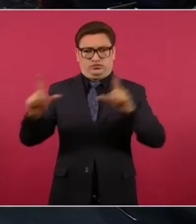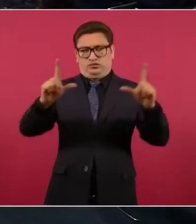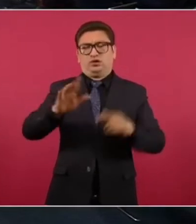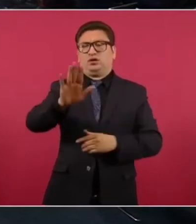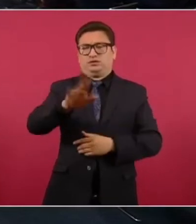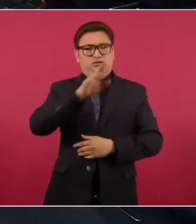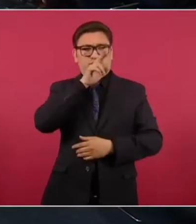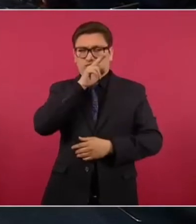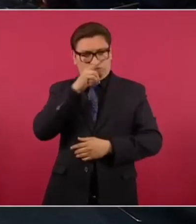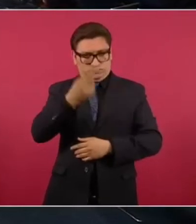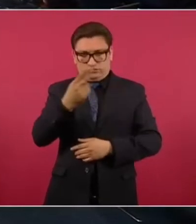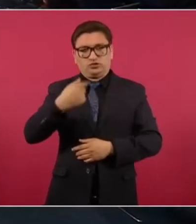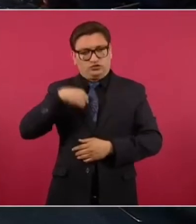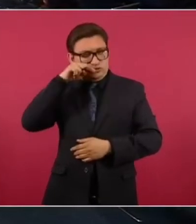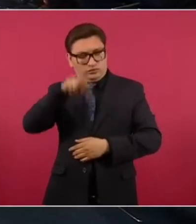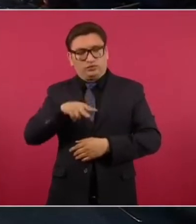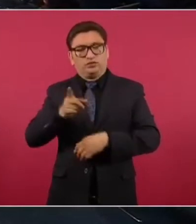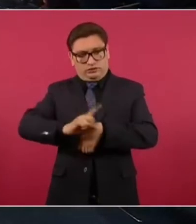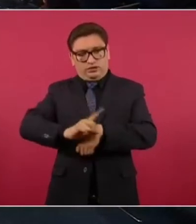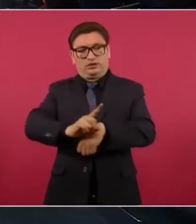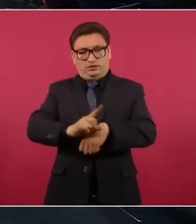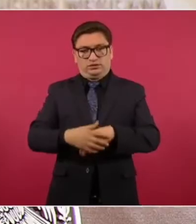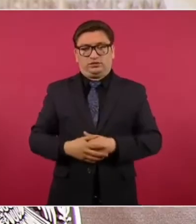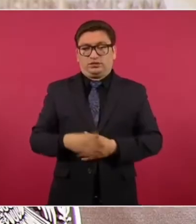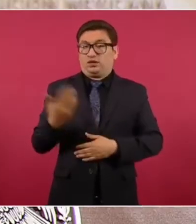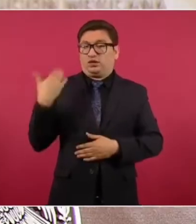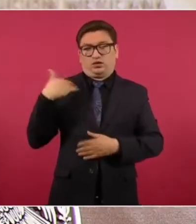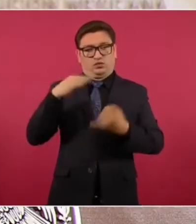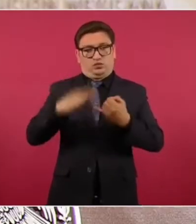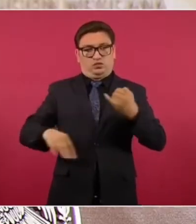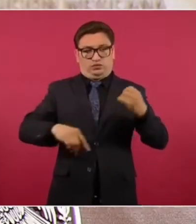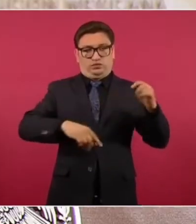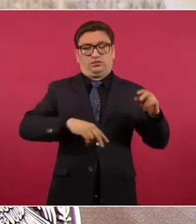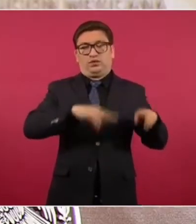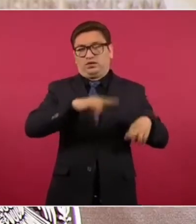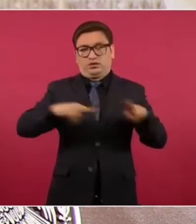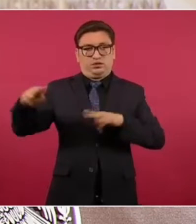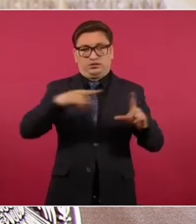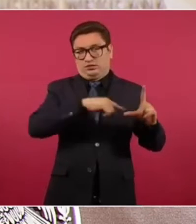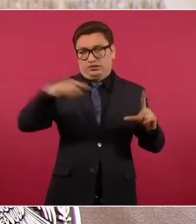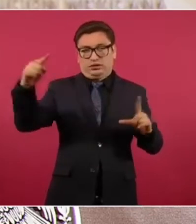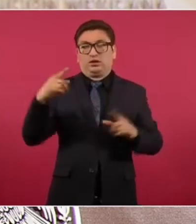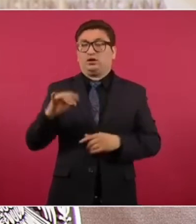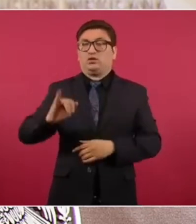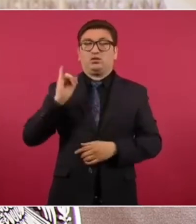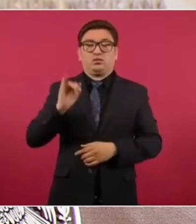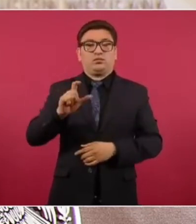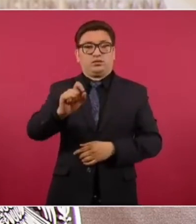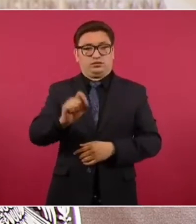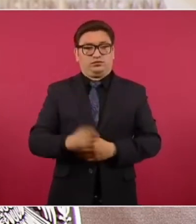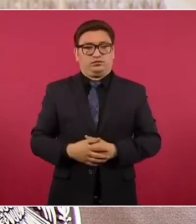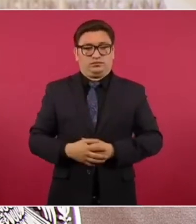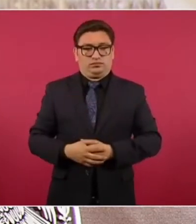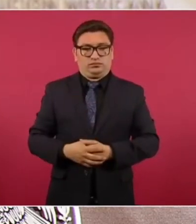presidente, yo lo sigo todos los días. No, pero quiero la última gráfica del jueves 20.